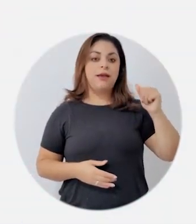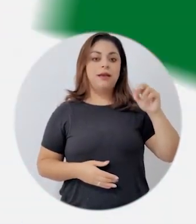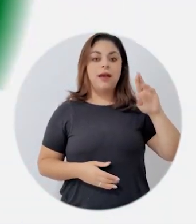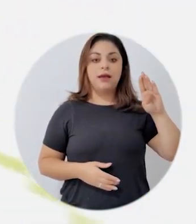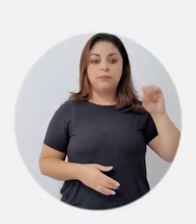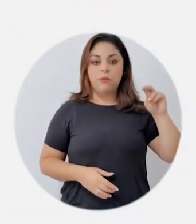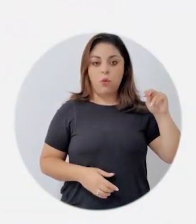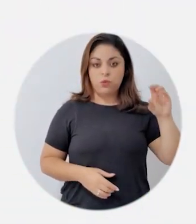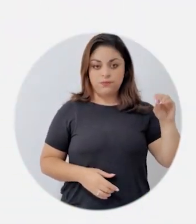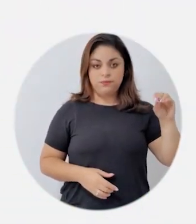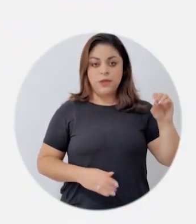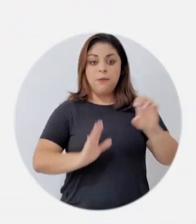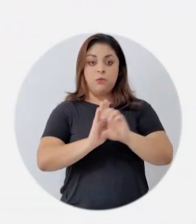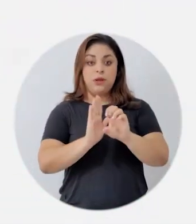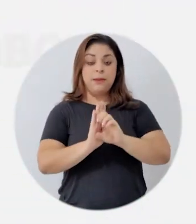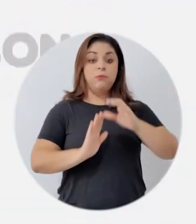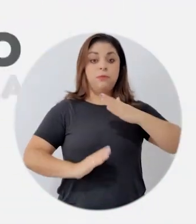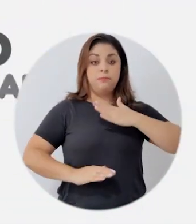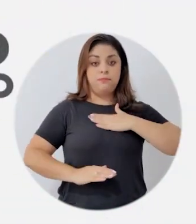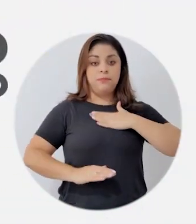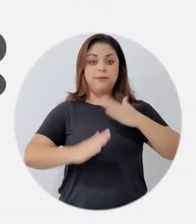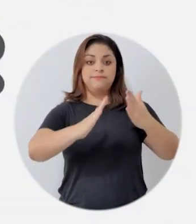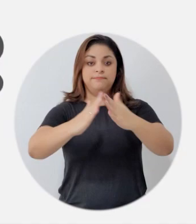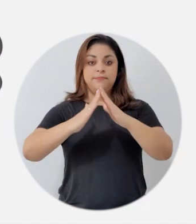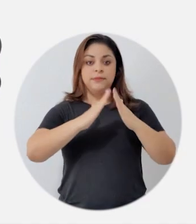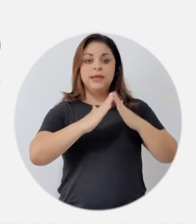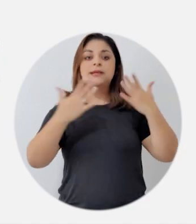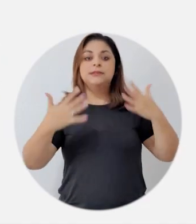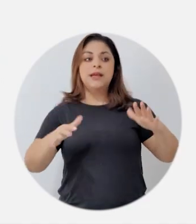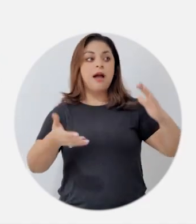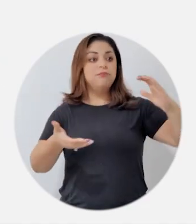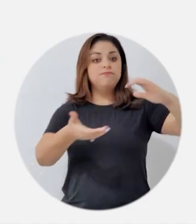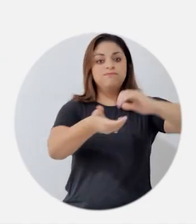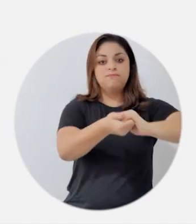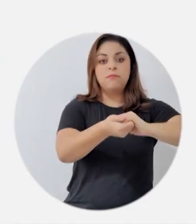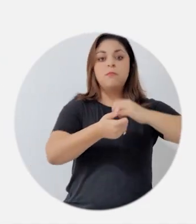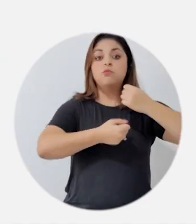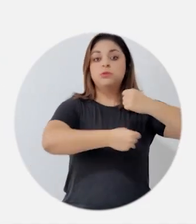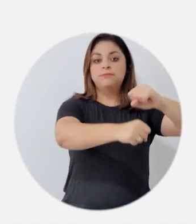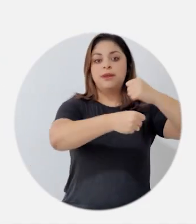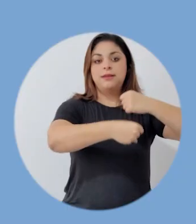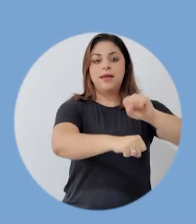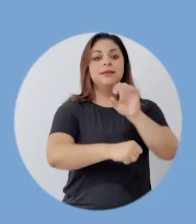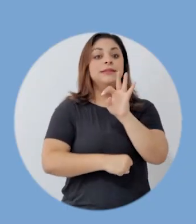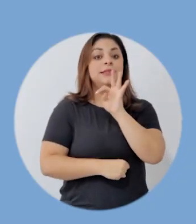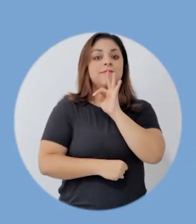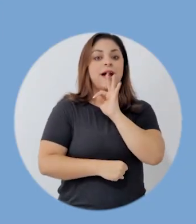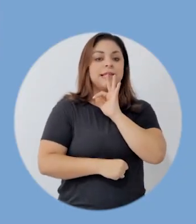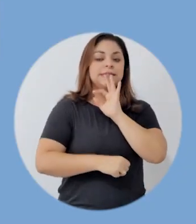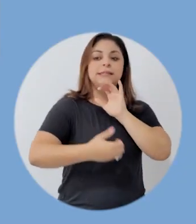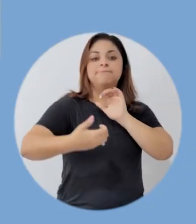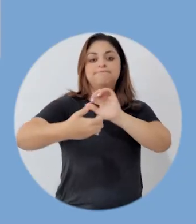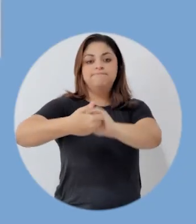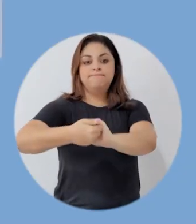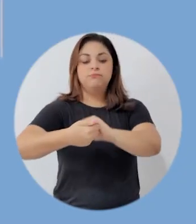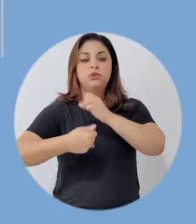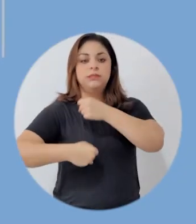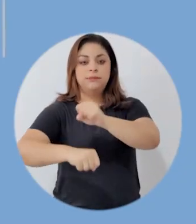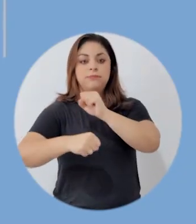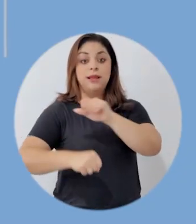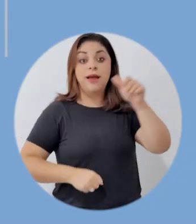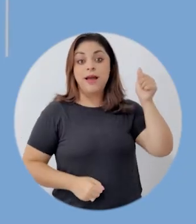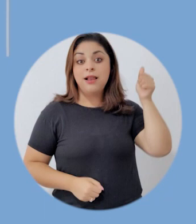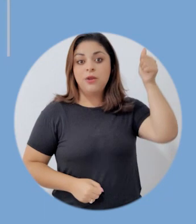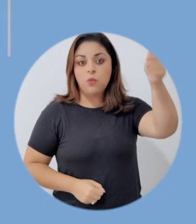de trabajar con la municipalidad de Tibás y con otras municipalidades como las de Alajuela para justamente poder medir